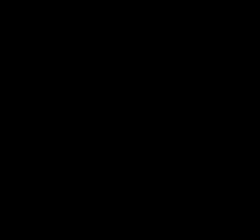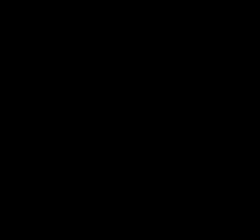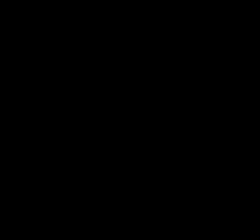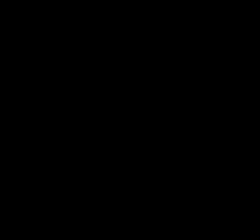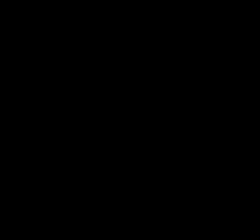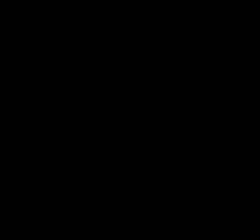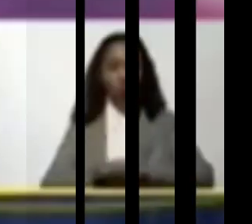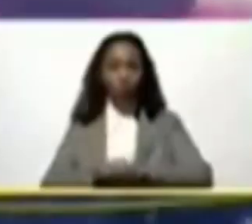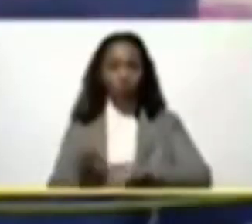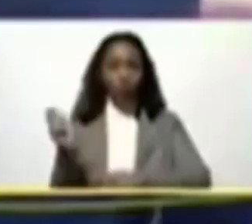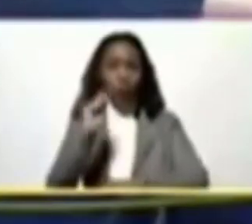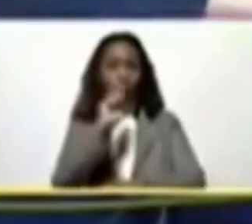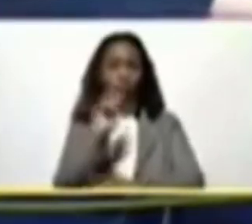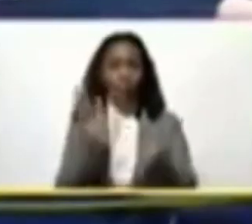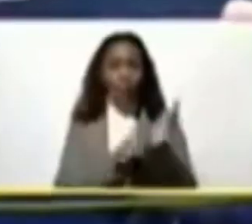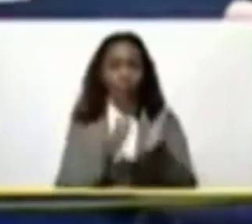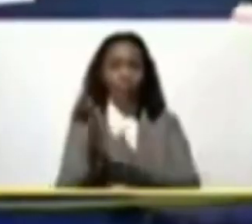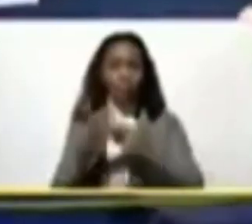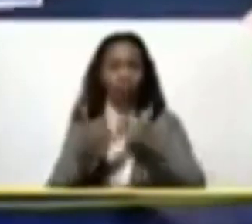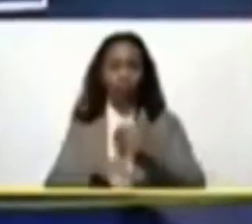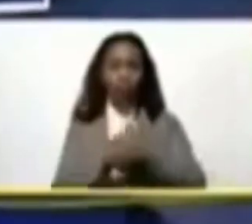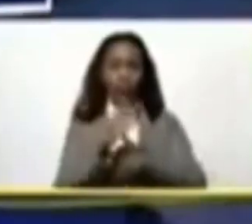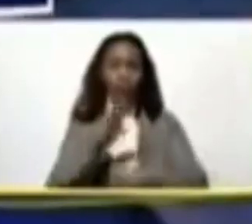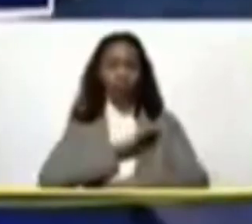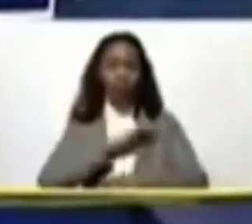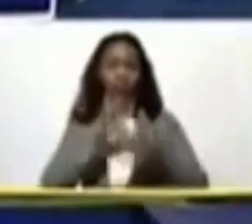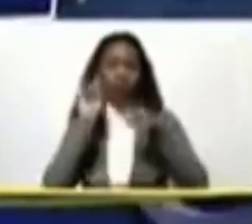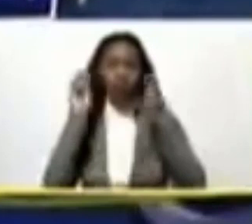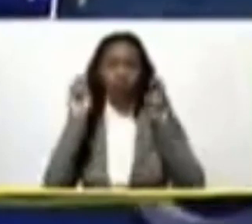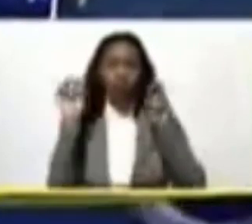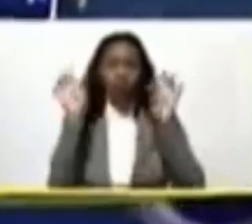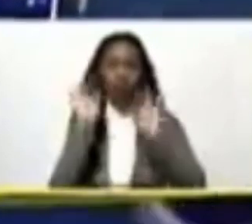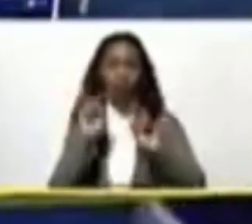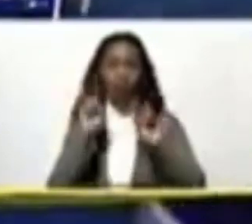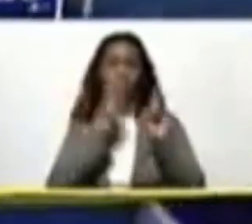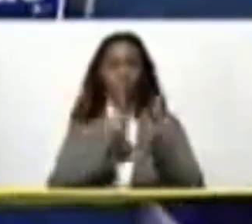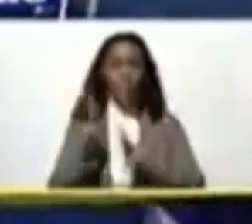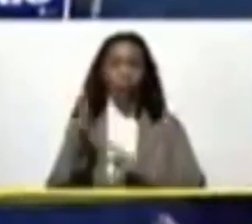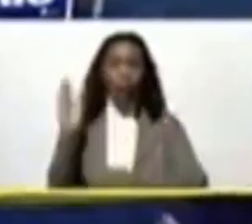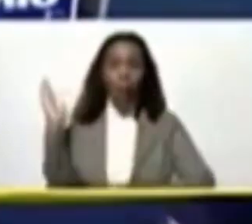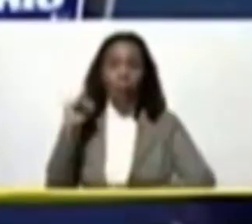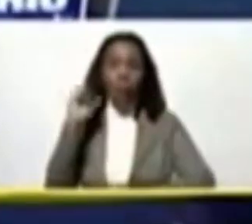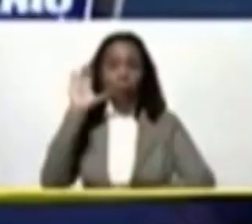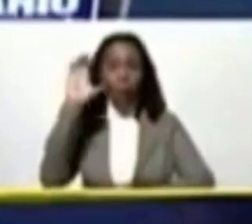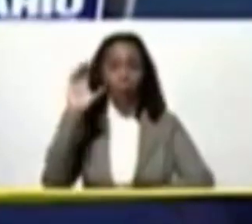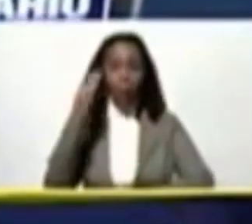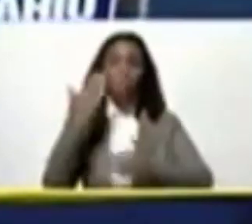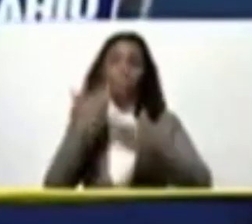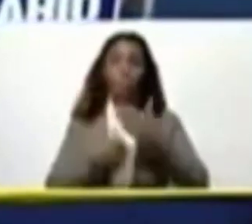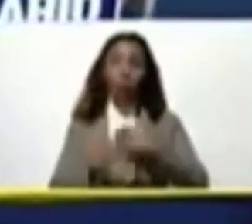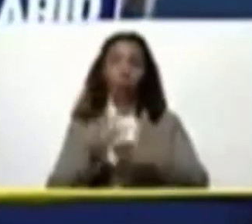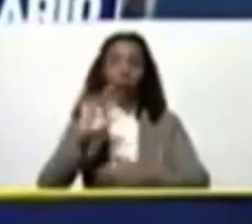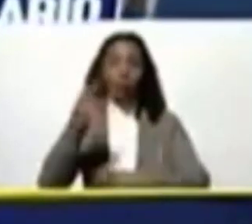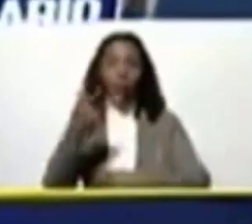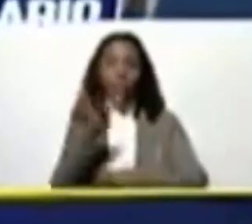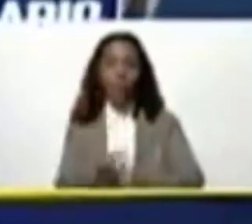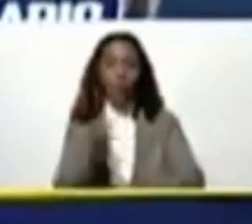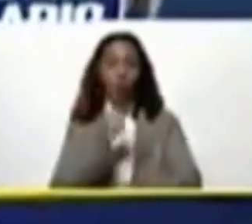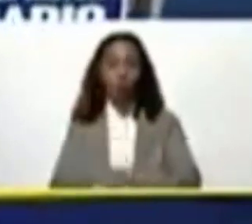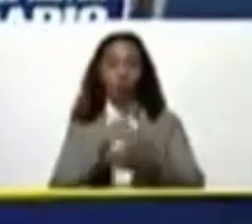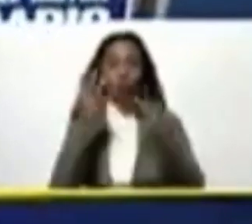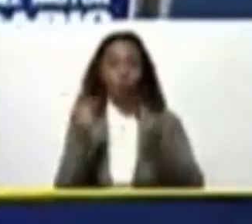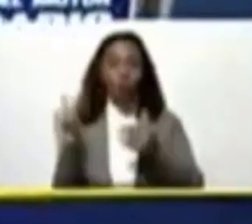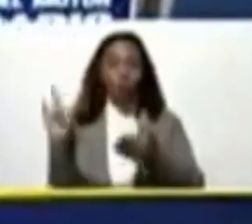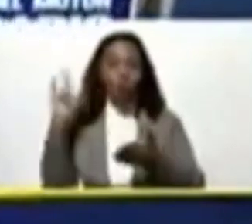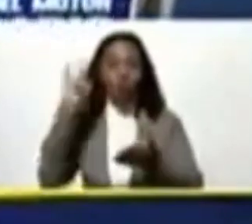y principalmente el Palacio de Miraflores, donde sabemos que se encuentra Nicolás Maduro y todos sus funcionarios secuaces, quienes van a ser capturados y puestos en prisión,